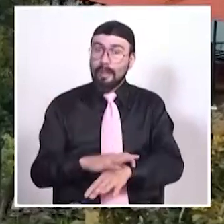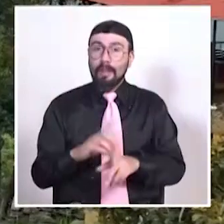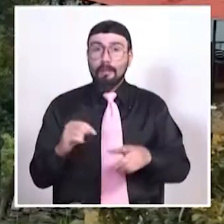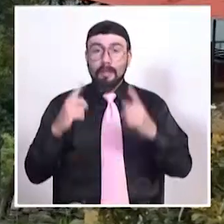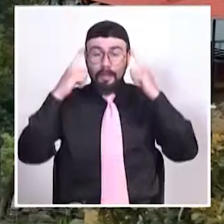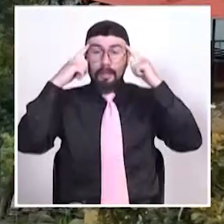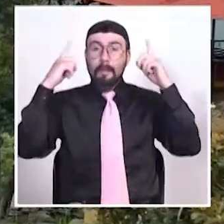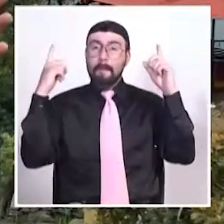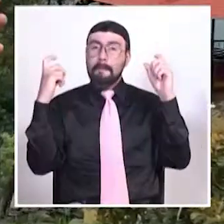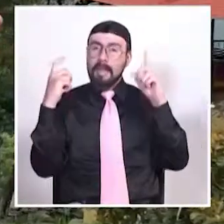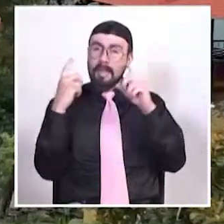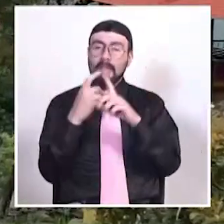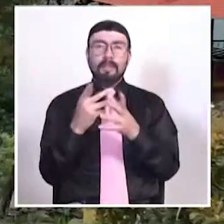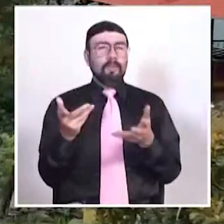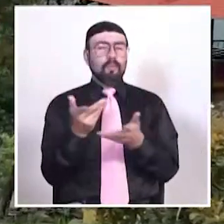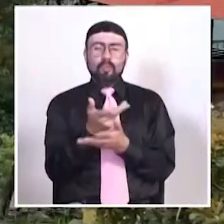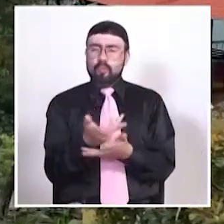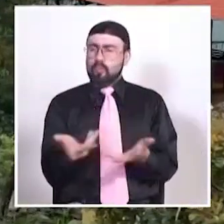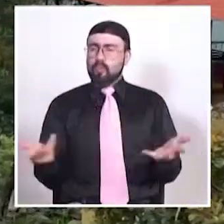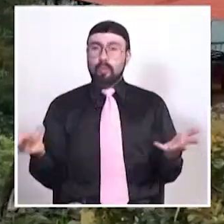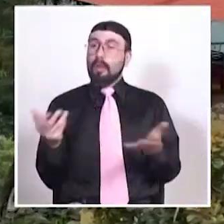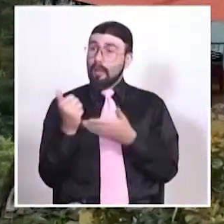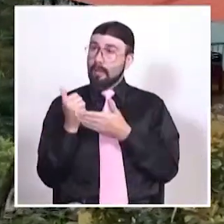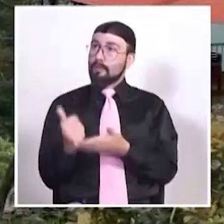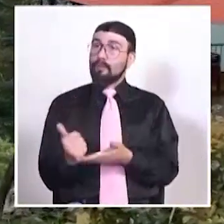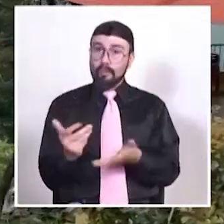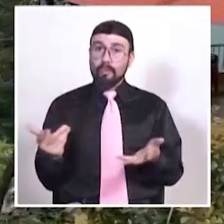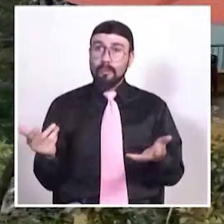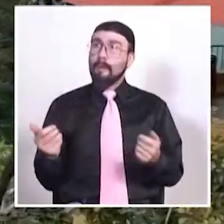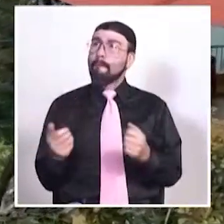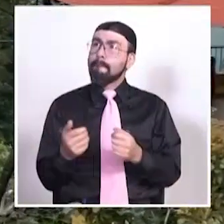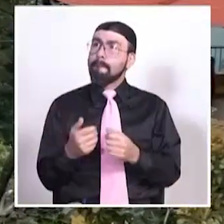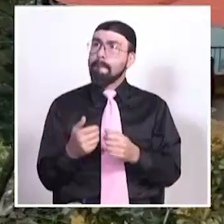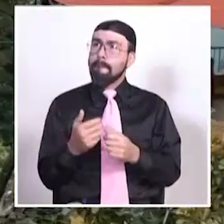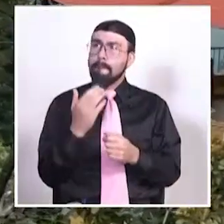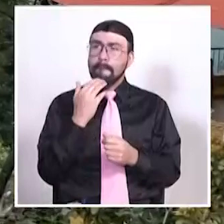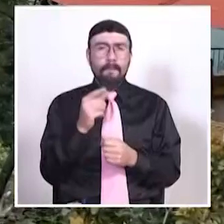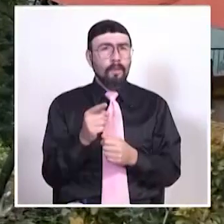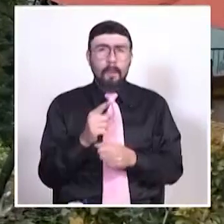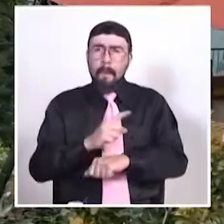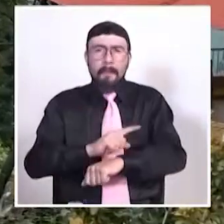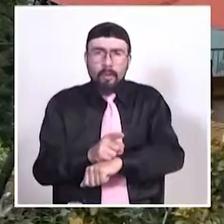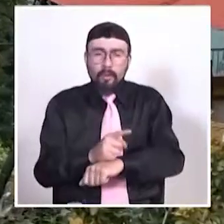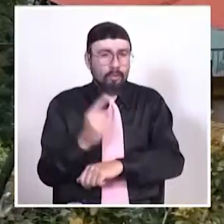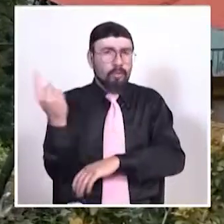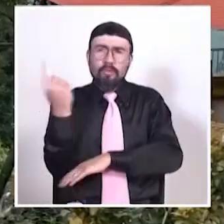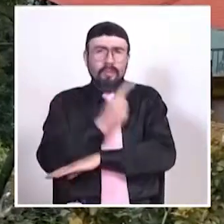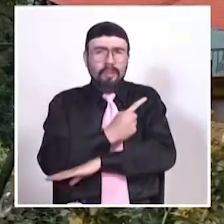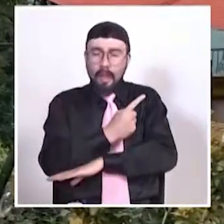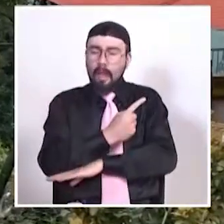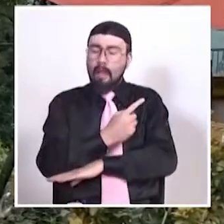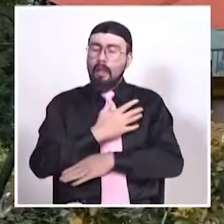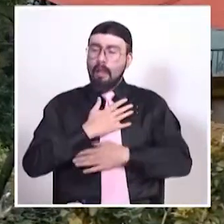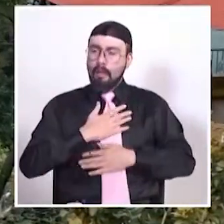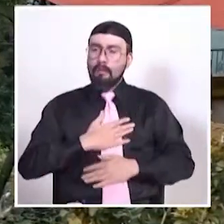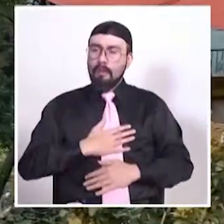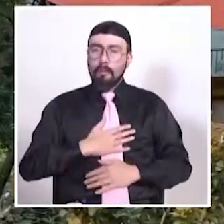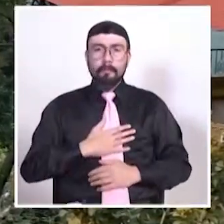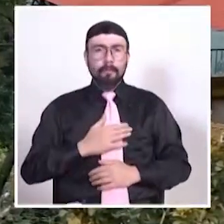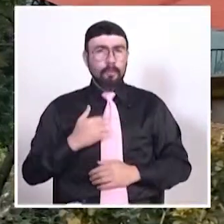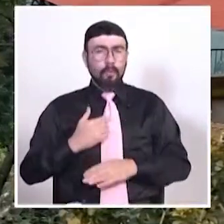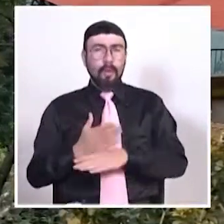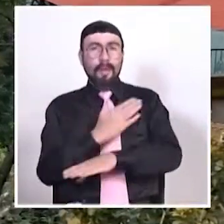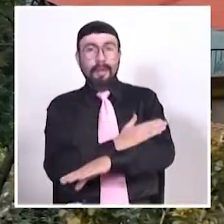meditación, mejor dicho. Cuando ustedes tengan un minuto de sus días, y además porque quiero antes